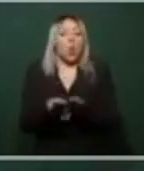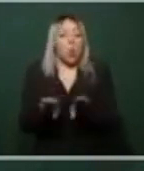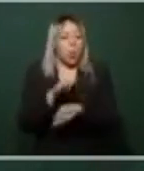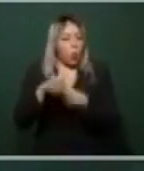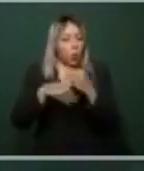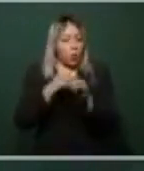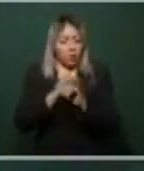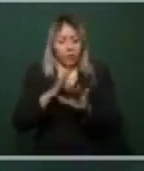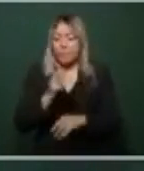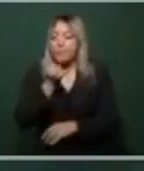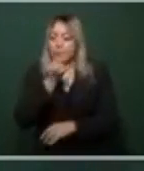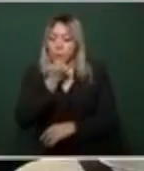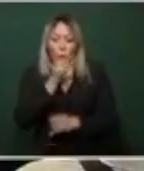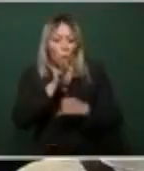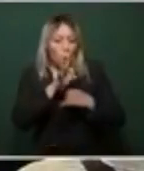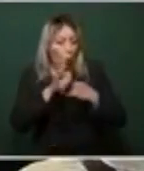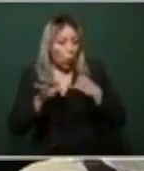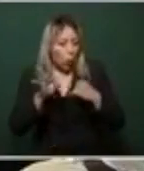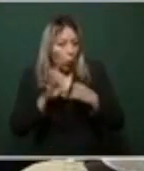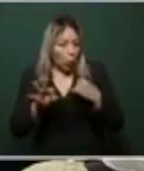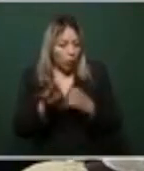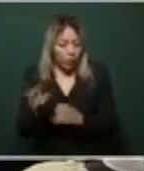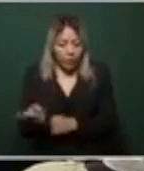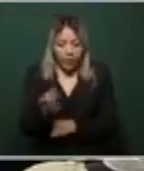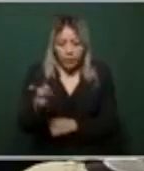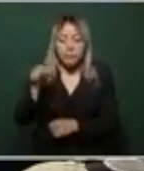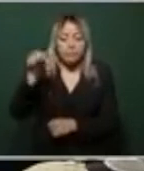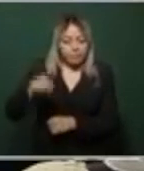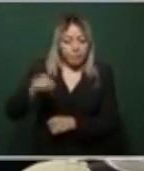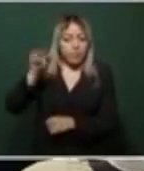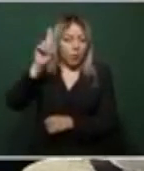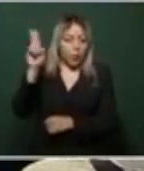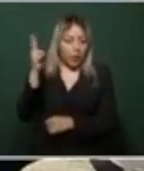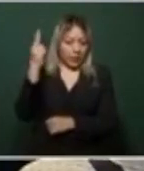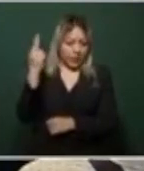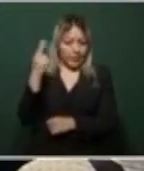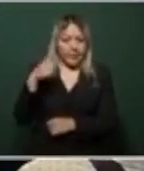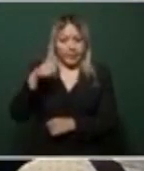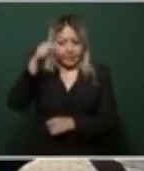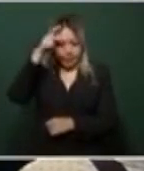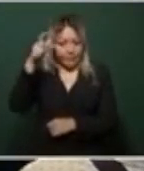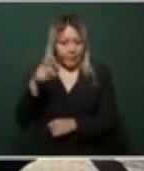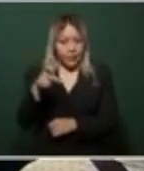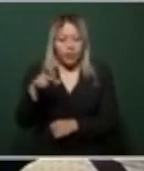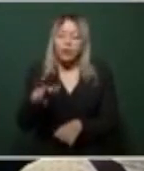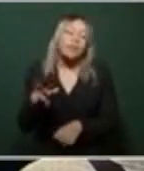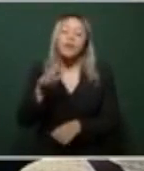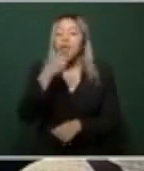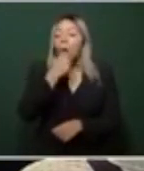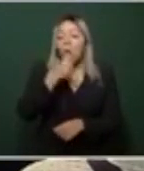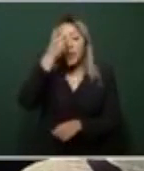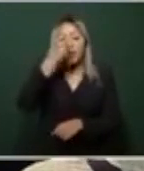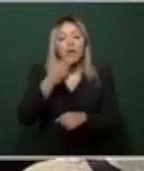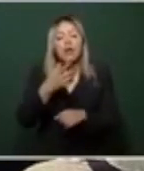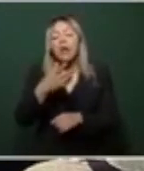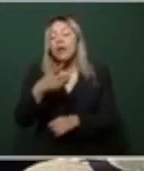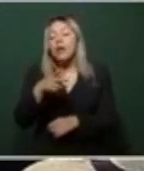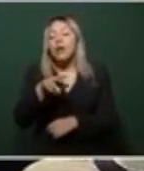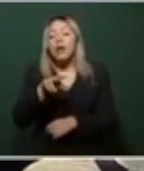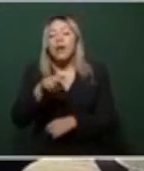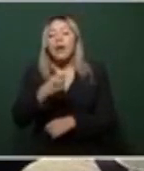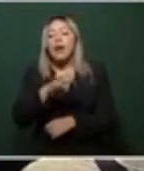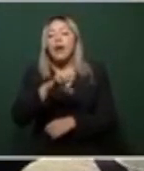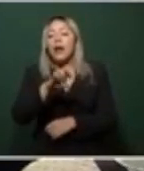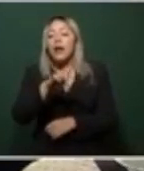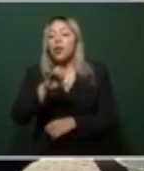Bueno, ya nada más para terminar, perdón, señor presidente, con el caso de la Universidad Autónoma, Gerardo Sosa Castelán, quien es